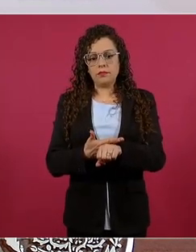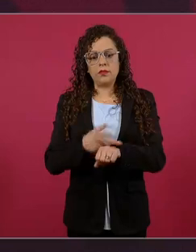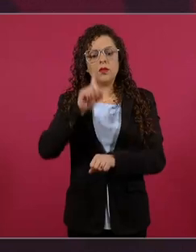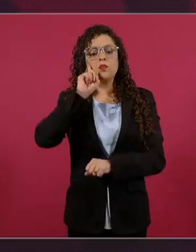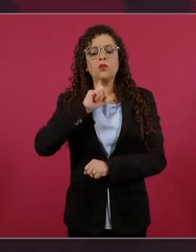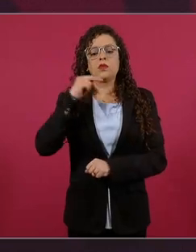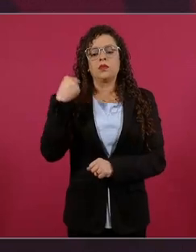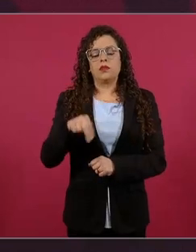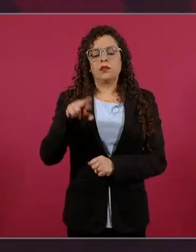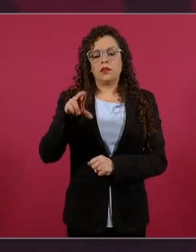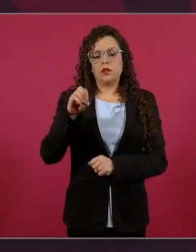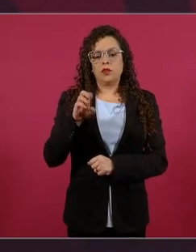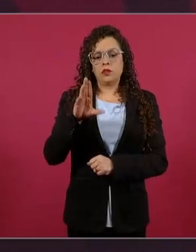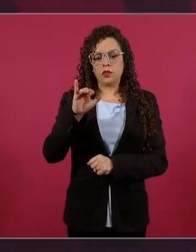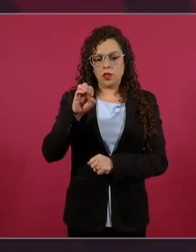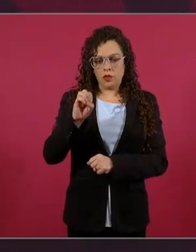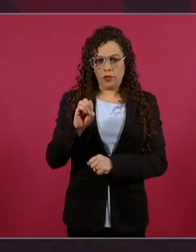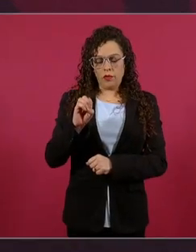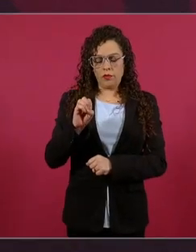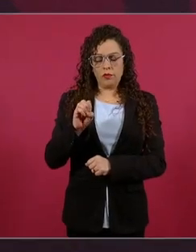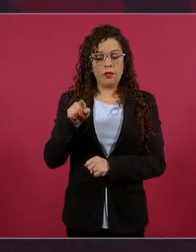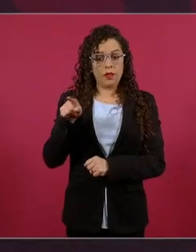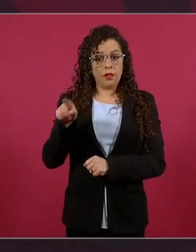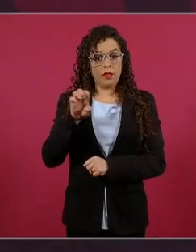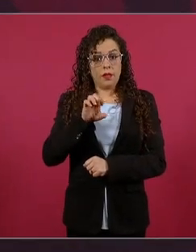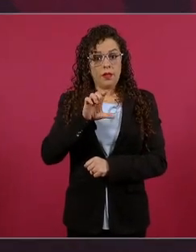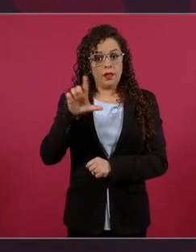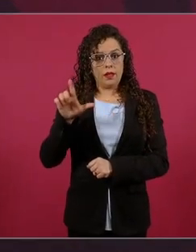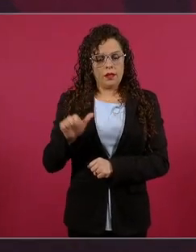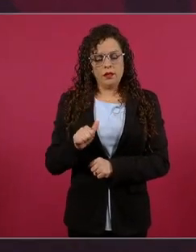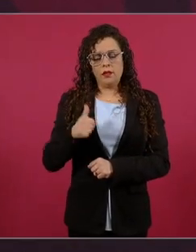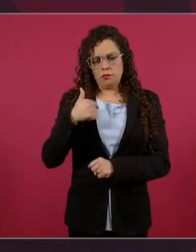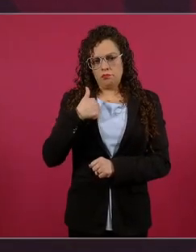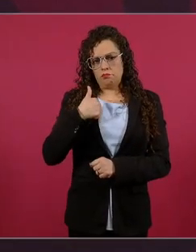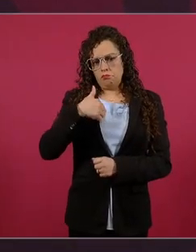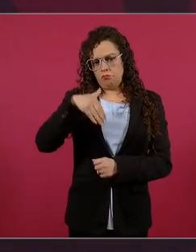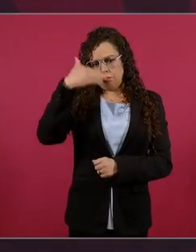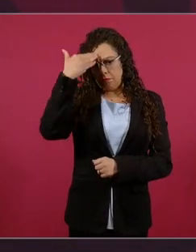Rocío Nale, que seguramente